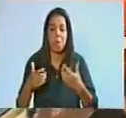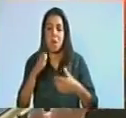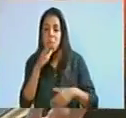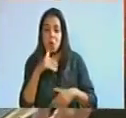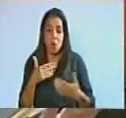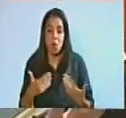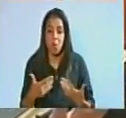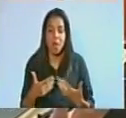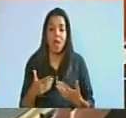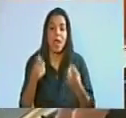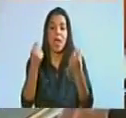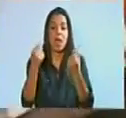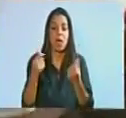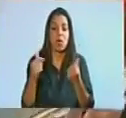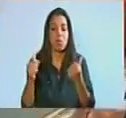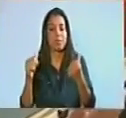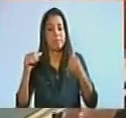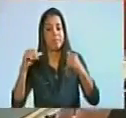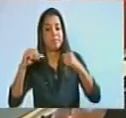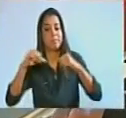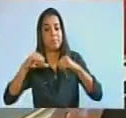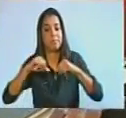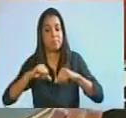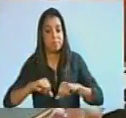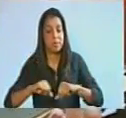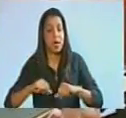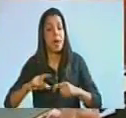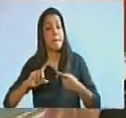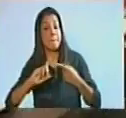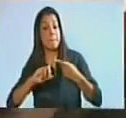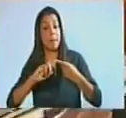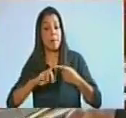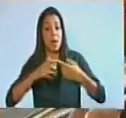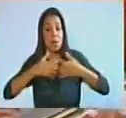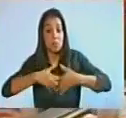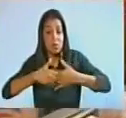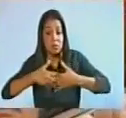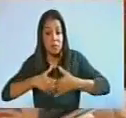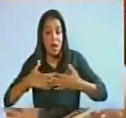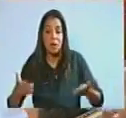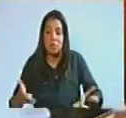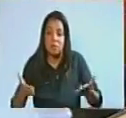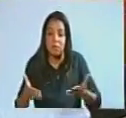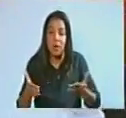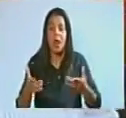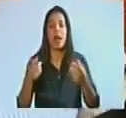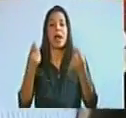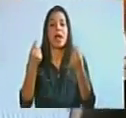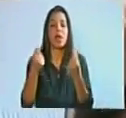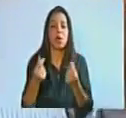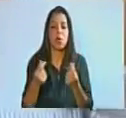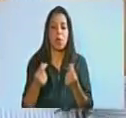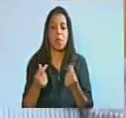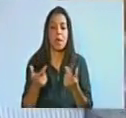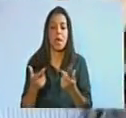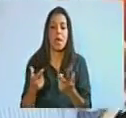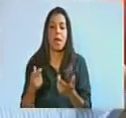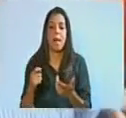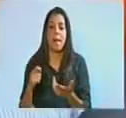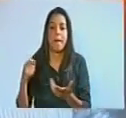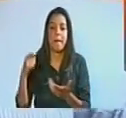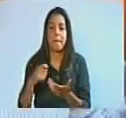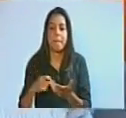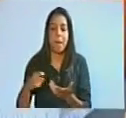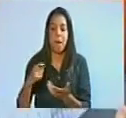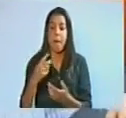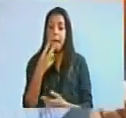la economía. Y tenemos que activar la economía. No podemos tener una economía alimentada a punta de sondas